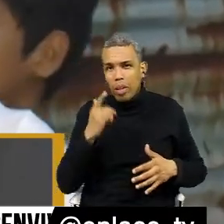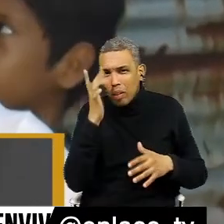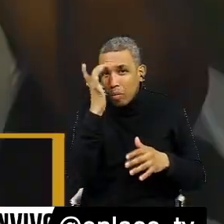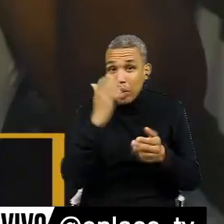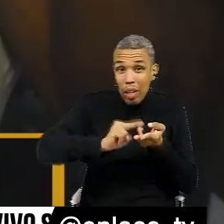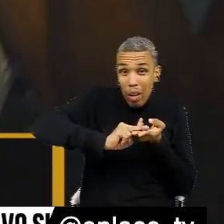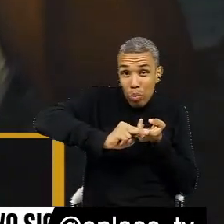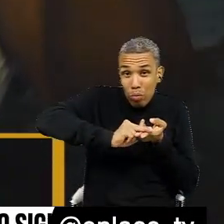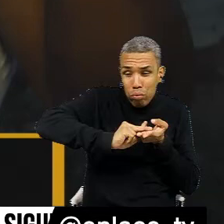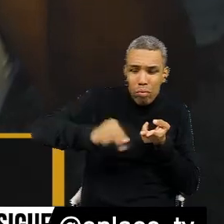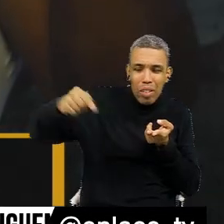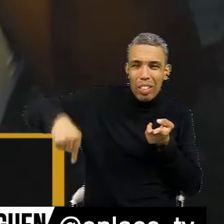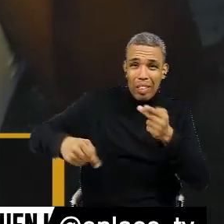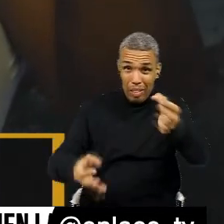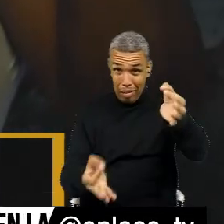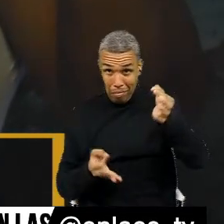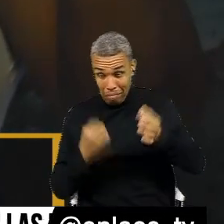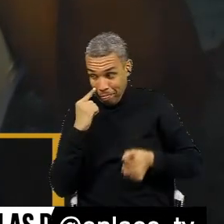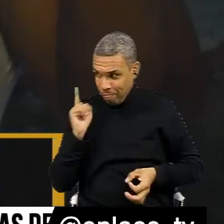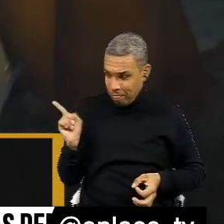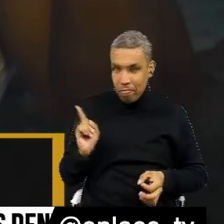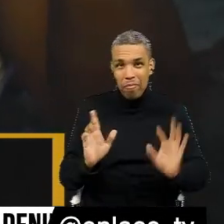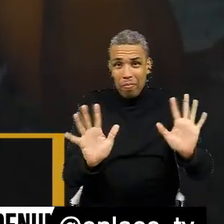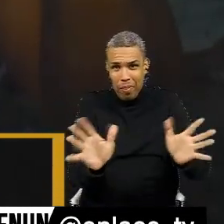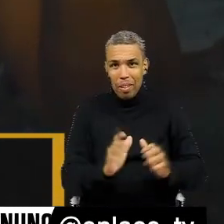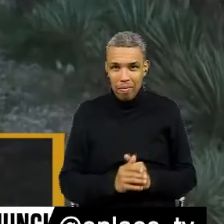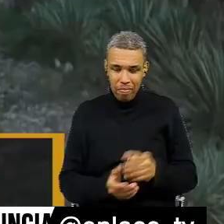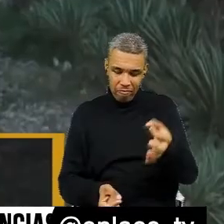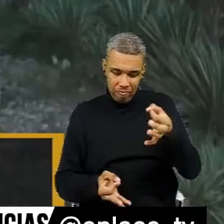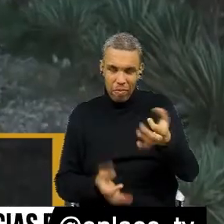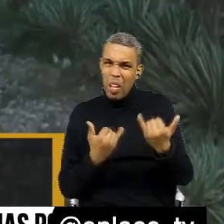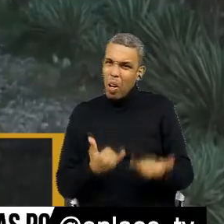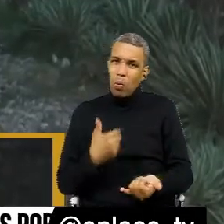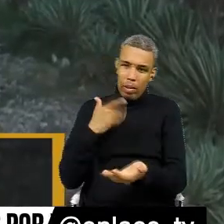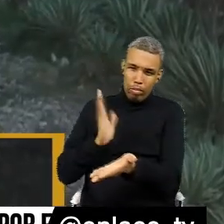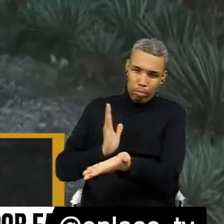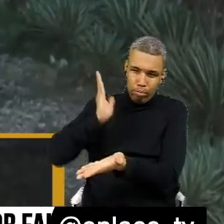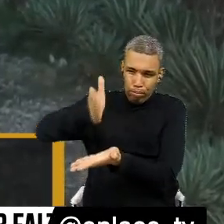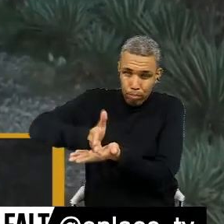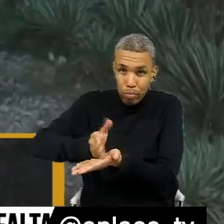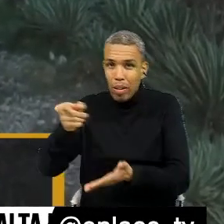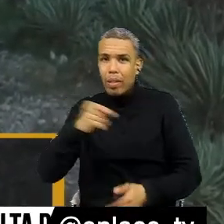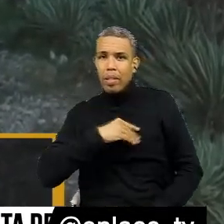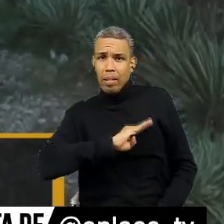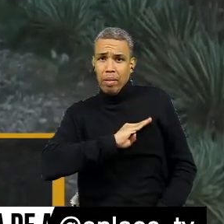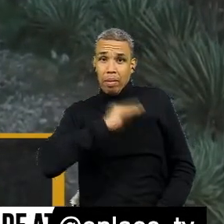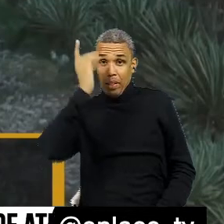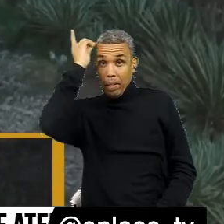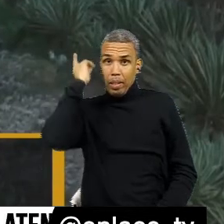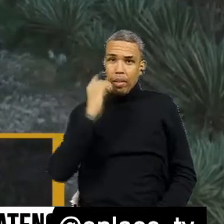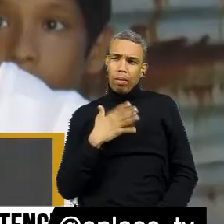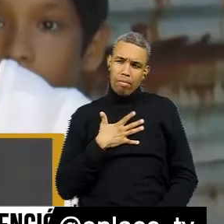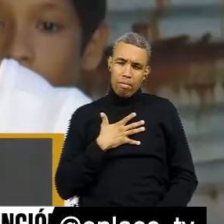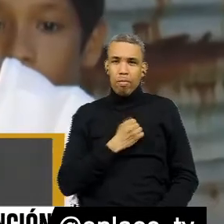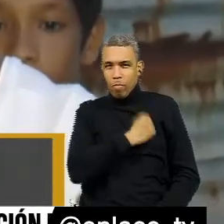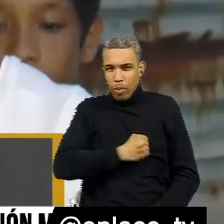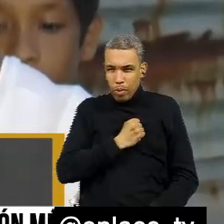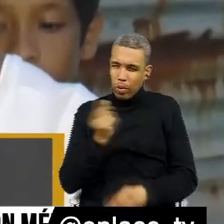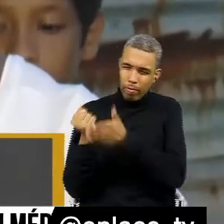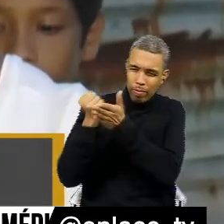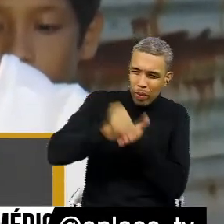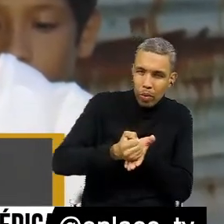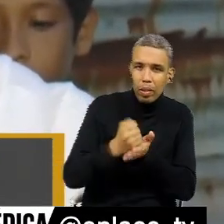lo que queremos. Ya el documento lo tenemos y ahora es pedirle a la administración, al señor alcalde, que se ponga la mano en el corazón y que cumpla, que verdaderamente nos